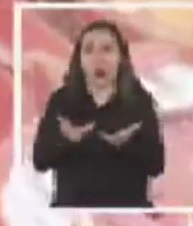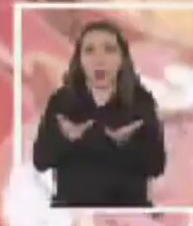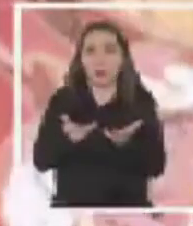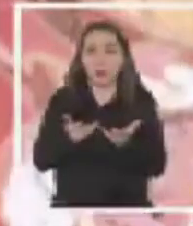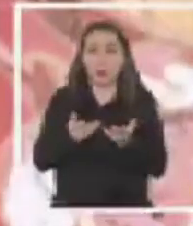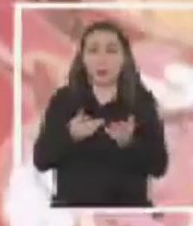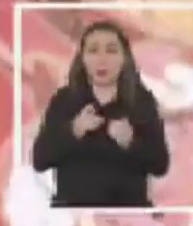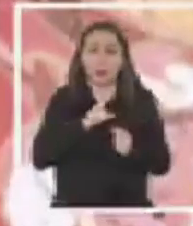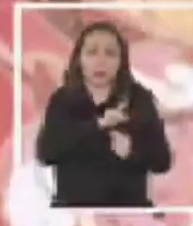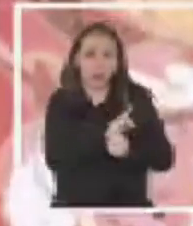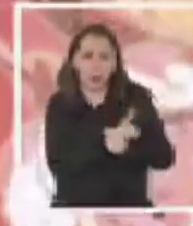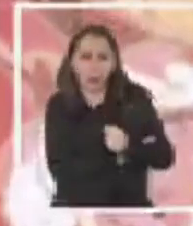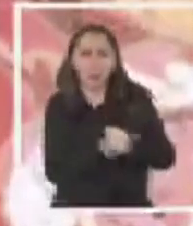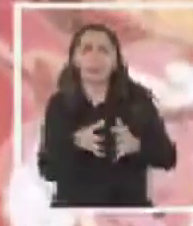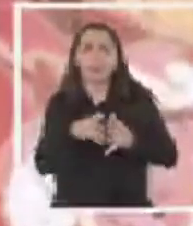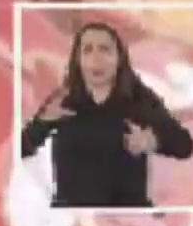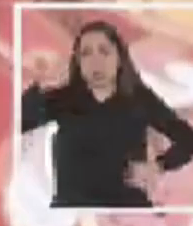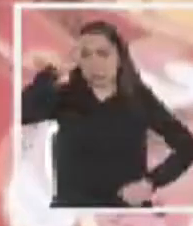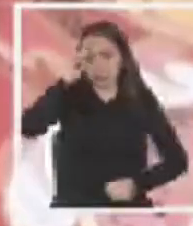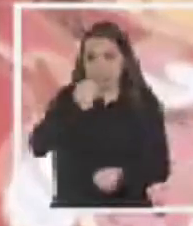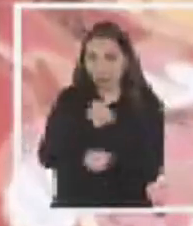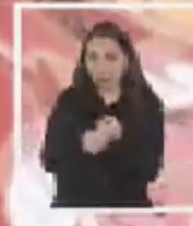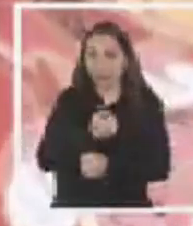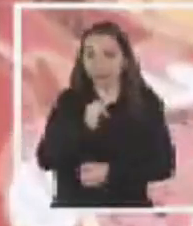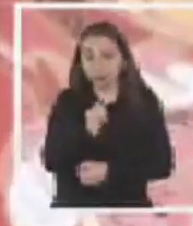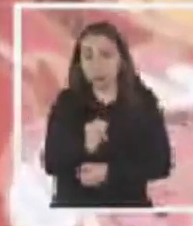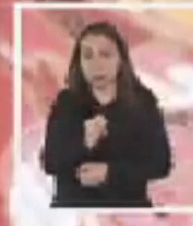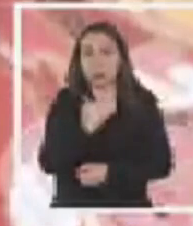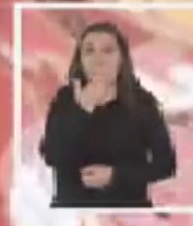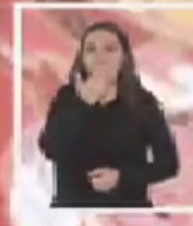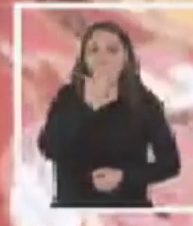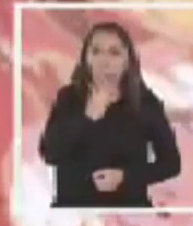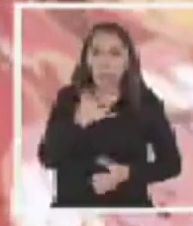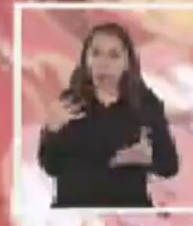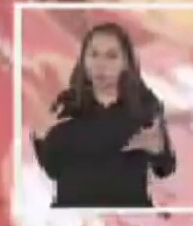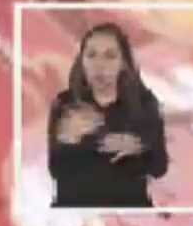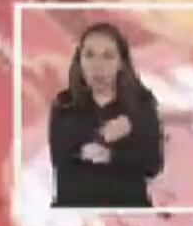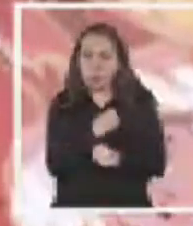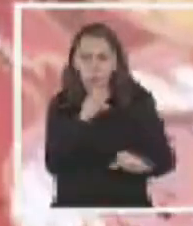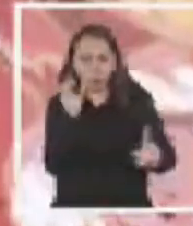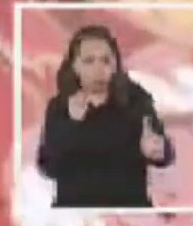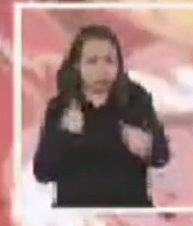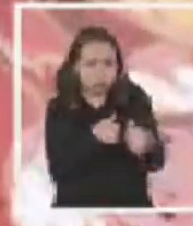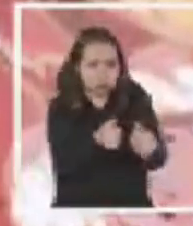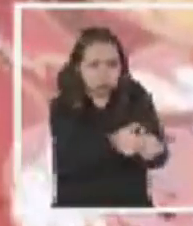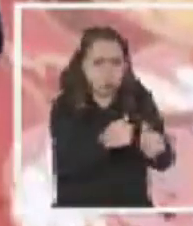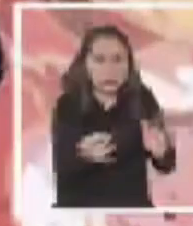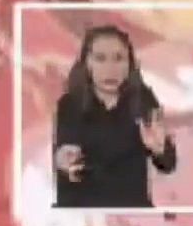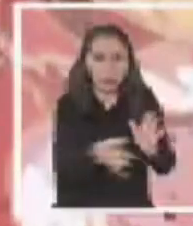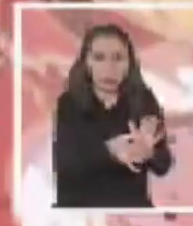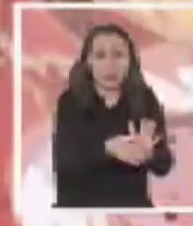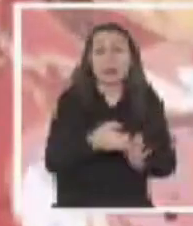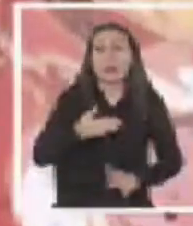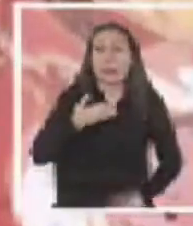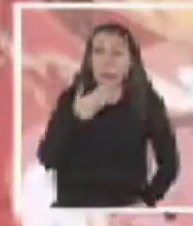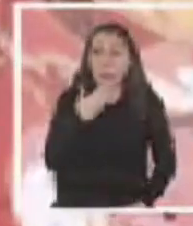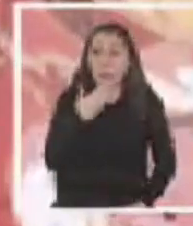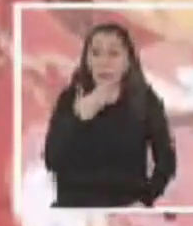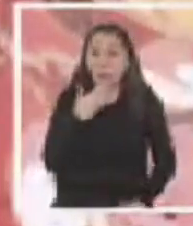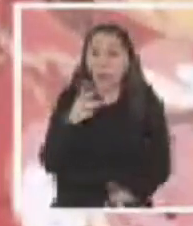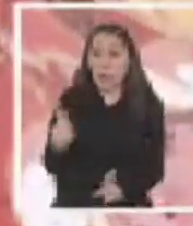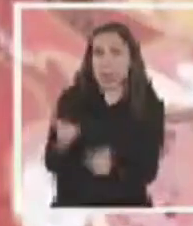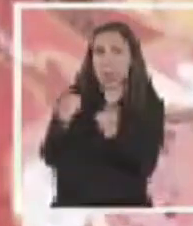fortaleciendo las policías Por cierto mejorando nuestra eficacia en la persecución del delito y también